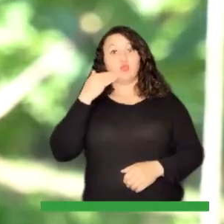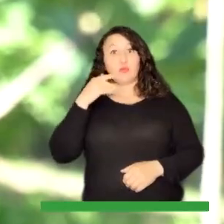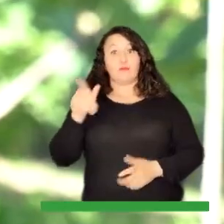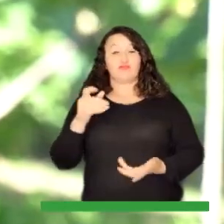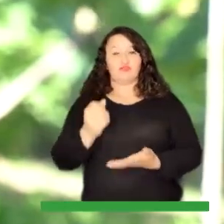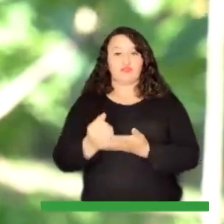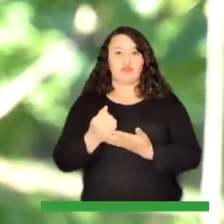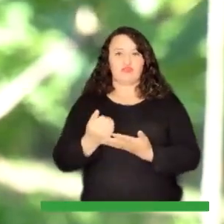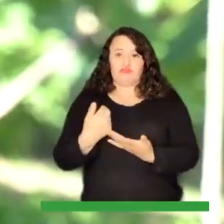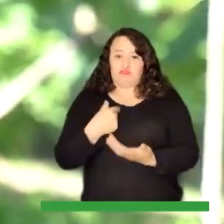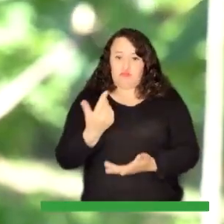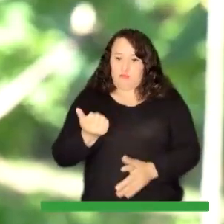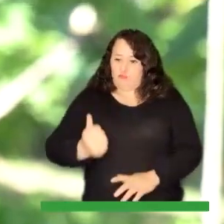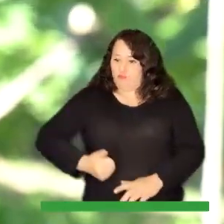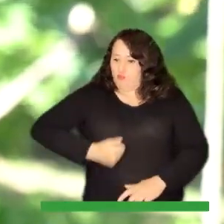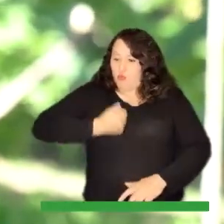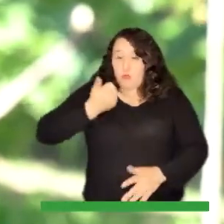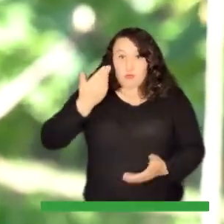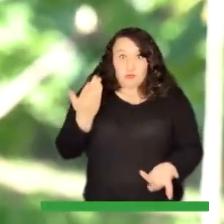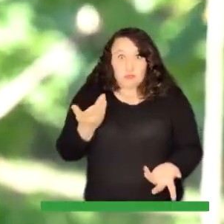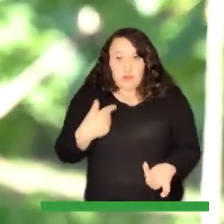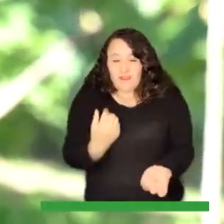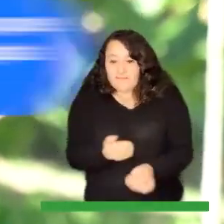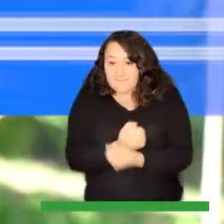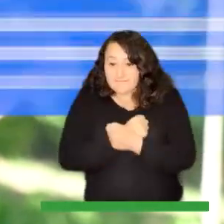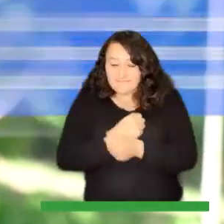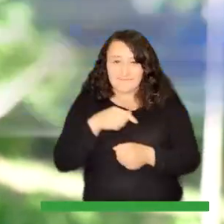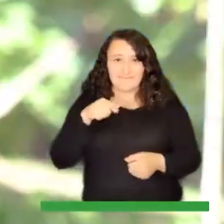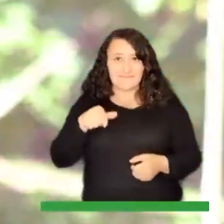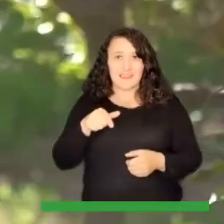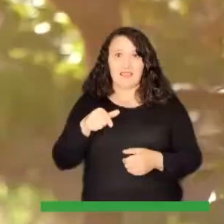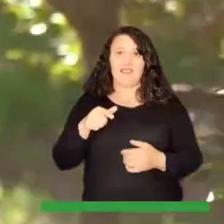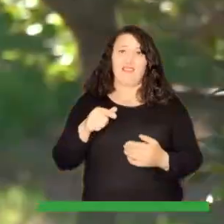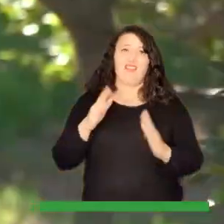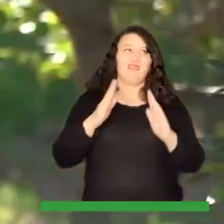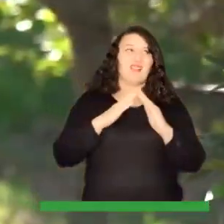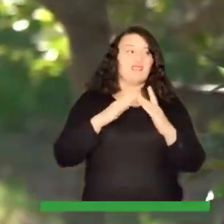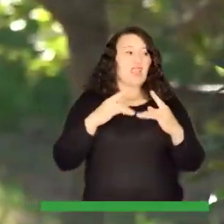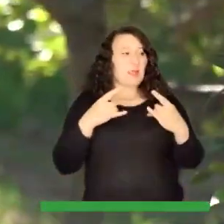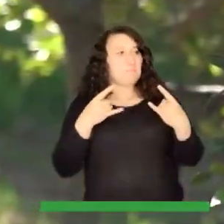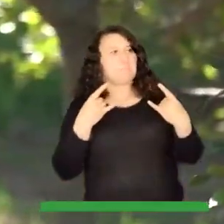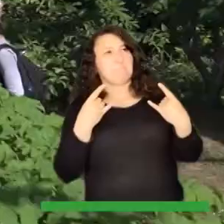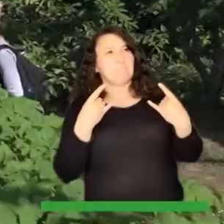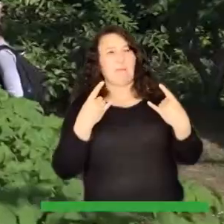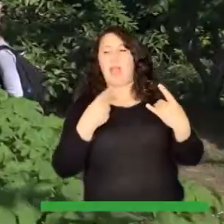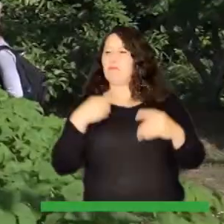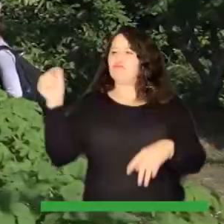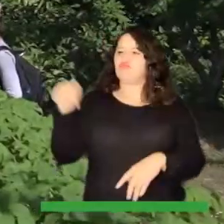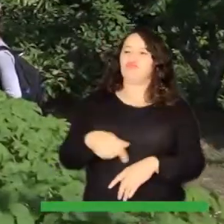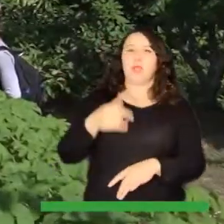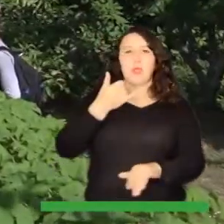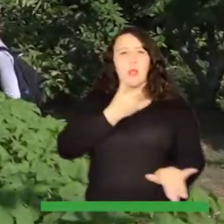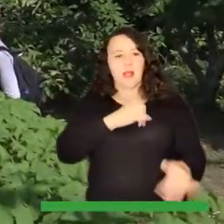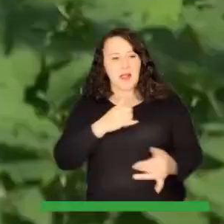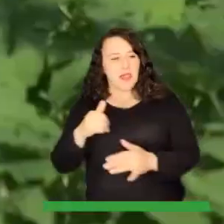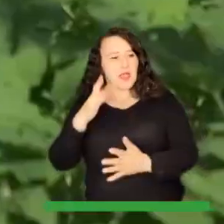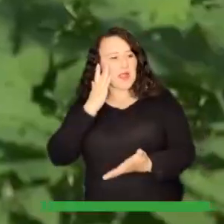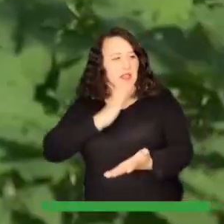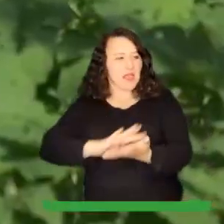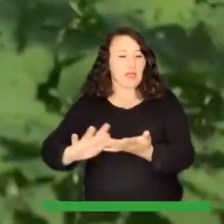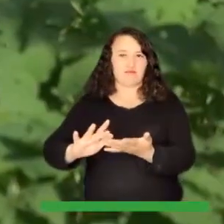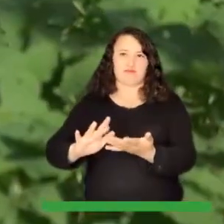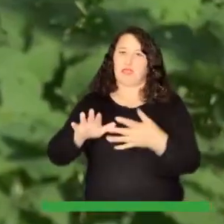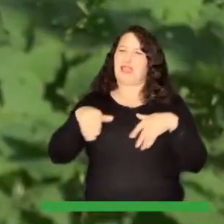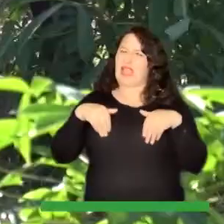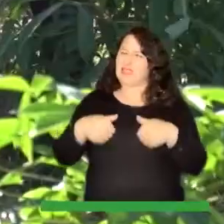Y lo estoy aprovechando mucho porque me gusta, esto es mi pasión. Cuando no tengo nada que hacer en la casa, yo me bajo a limpiar, hasta mi sábana trajo.